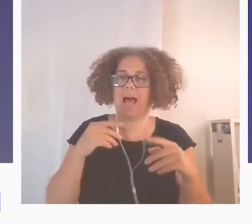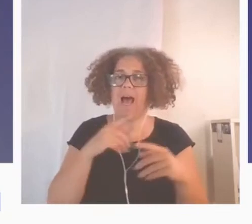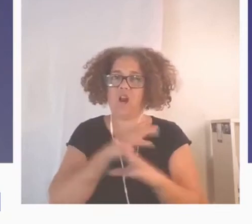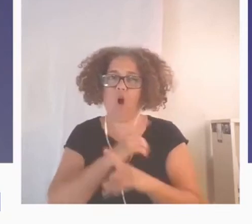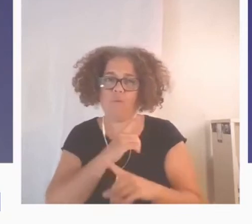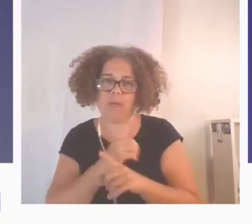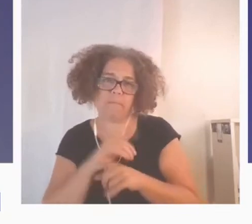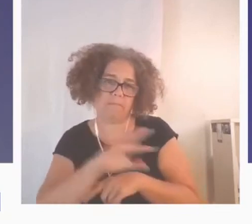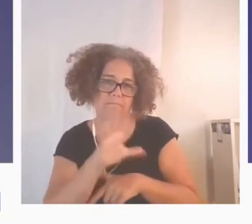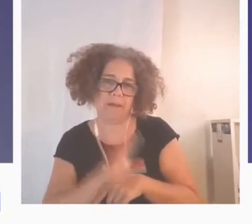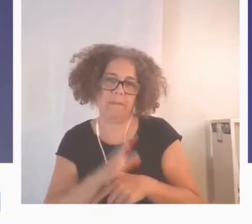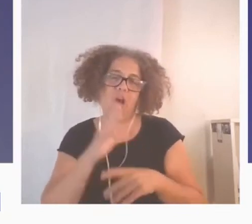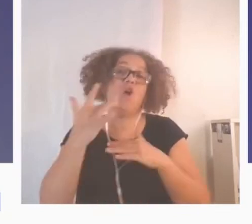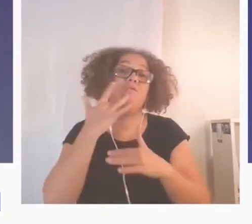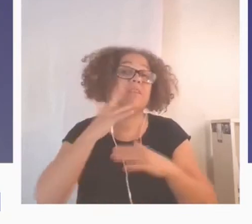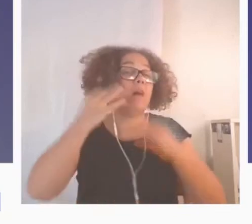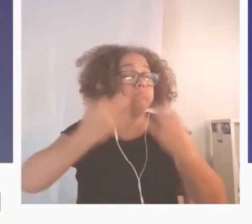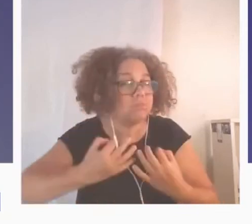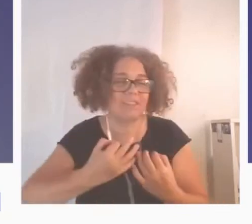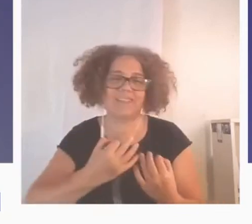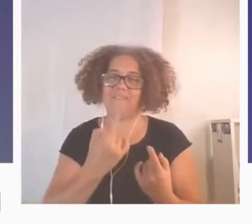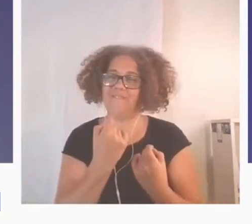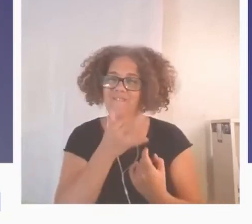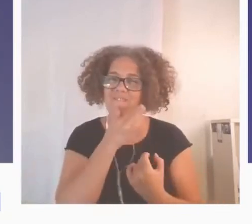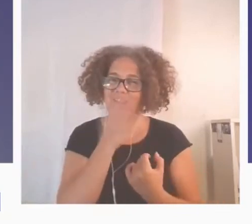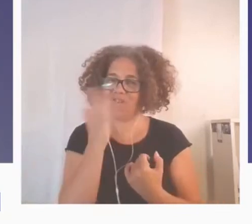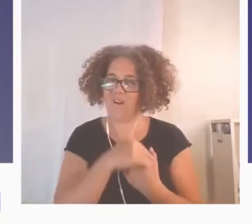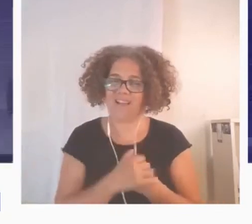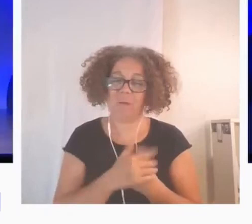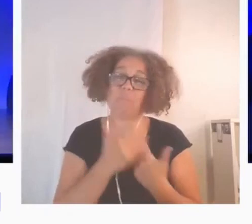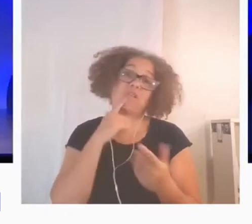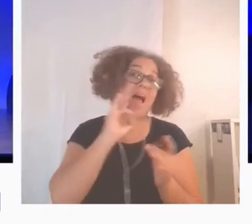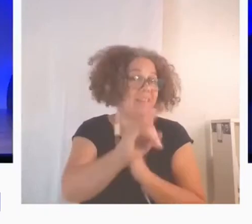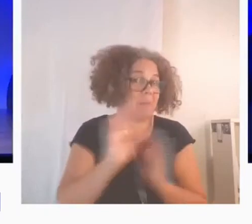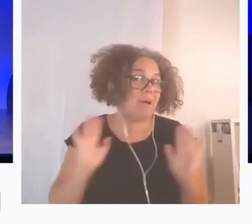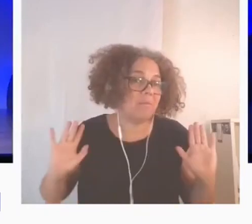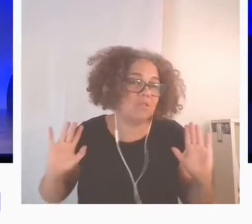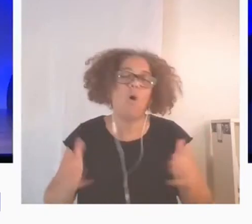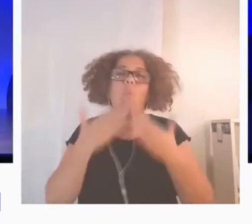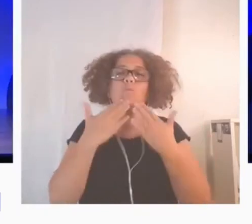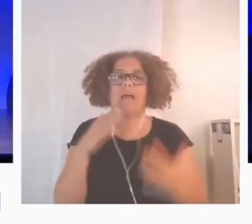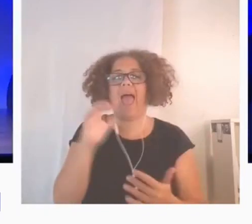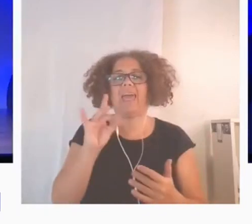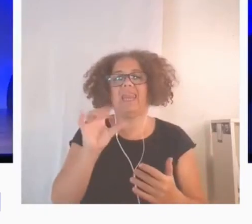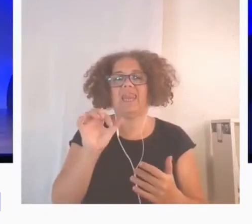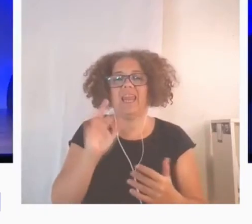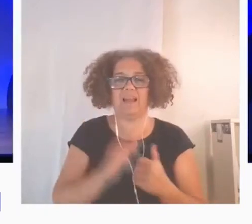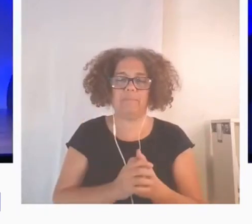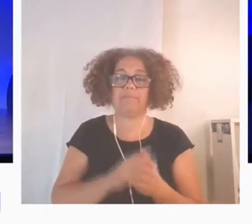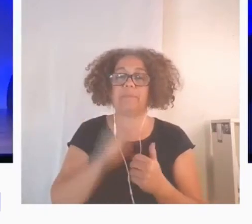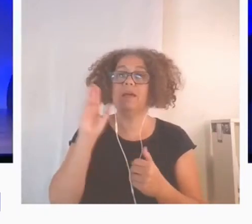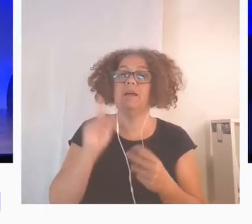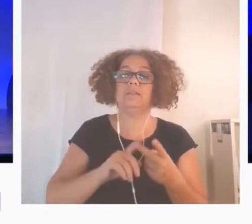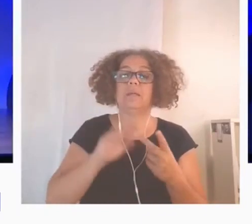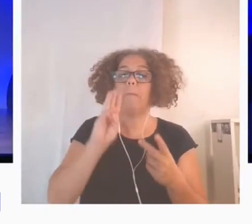Vale, pero todavía no tenemos fechas cerradas. Estupendo, te llamaremos para saber la fecha y el lugar. Muchas gracias, Eider. Paula, la Agenda 2030 también en vuestra comunidad